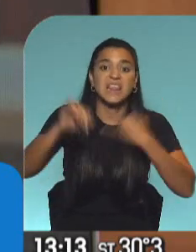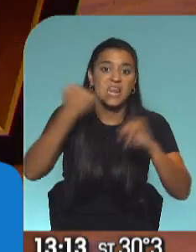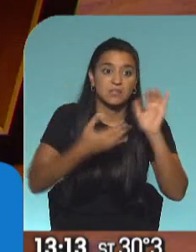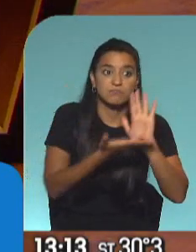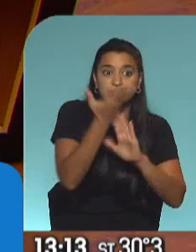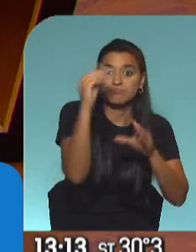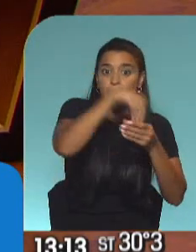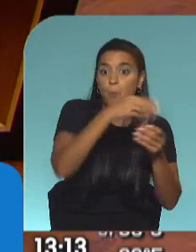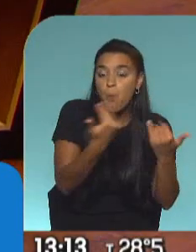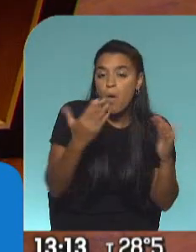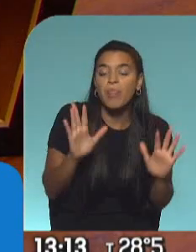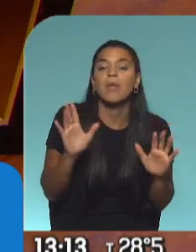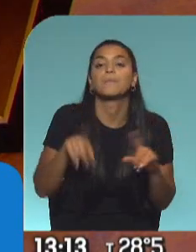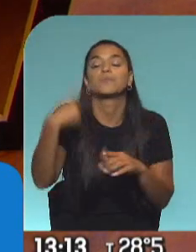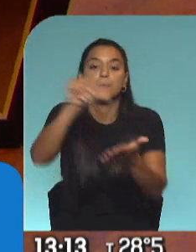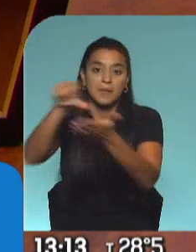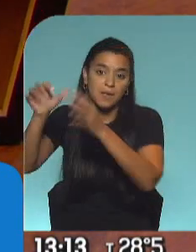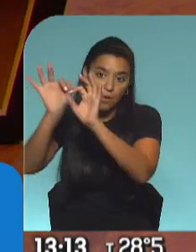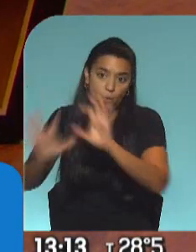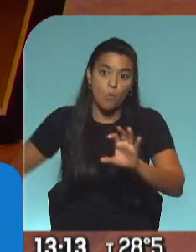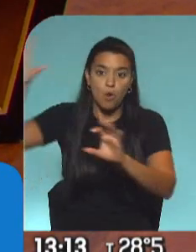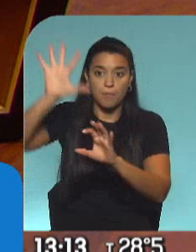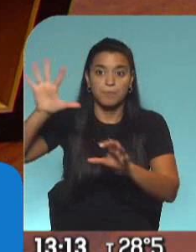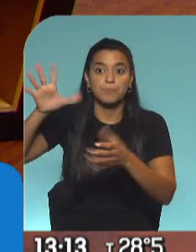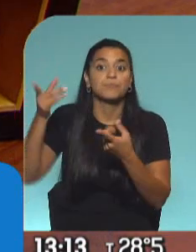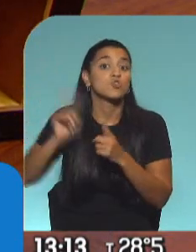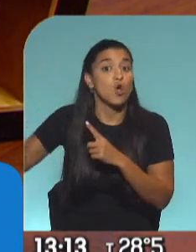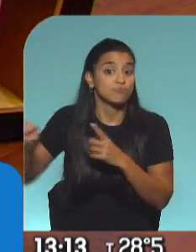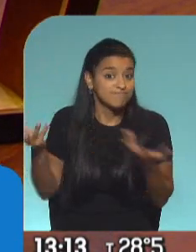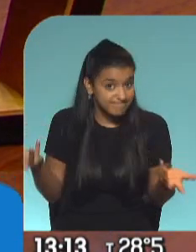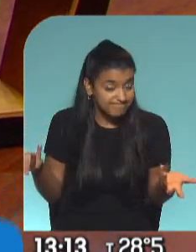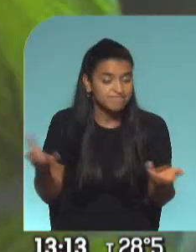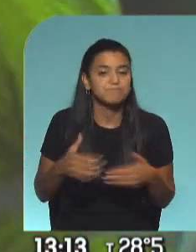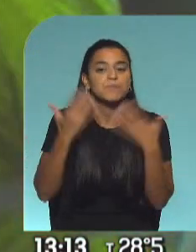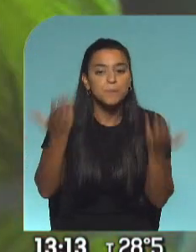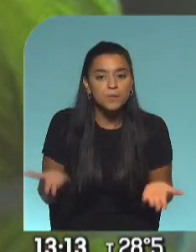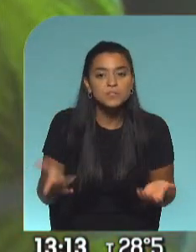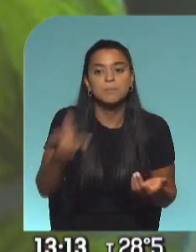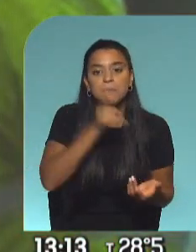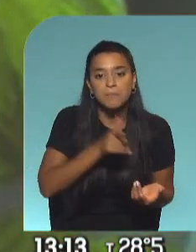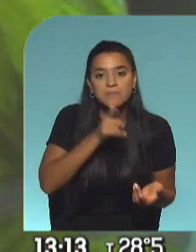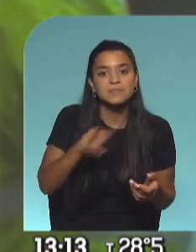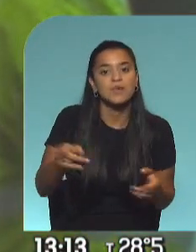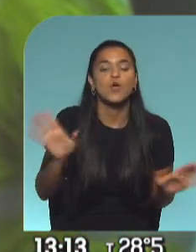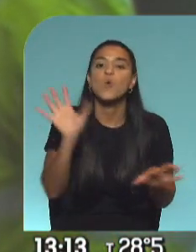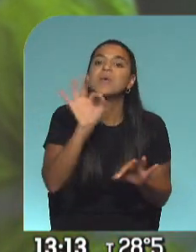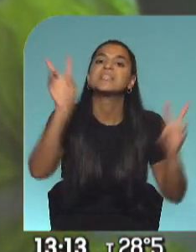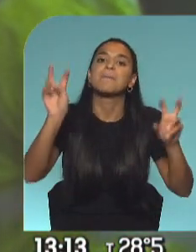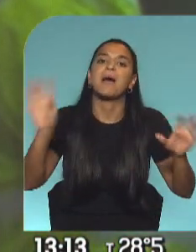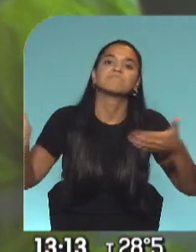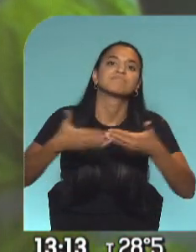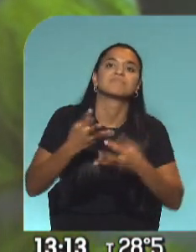cosas que siempre que el resto de los países de Europa que forman parte de la eurozona no. Exactamente. Por eso creo que no es un tema para nada cerrado. Si